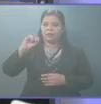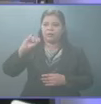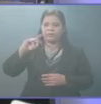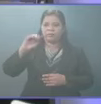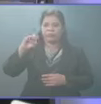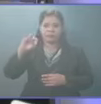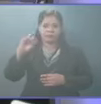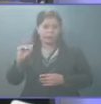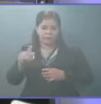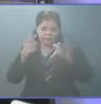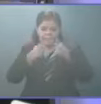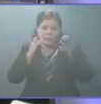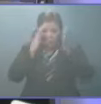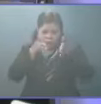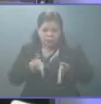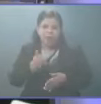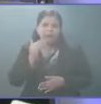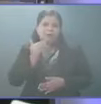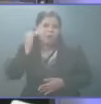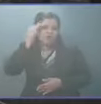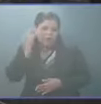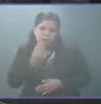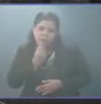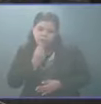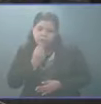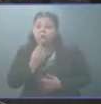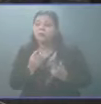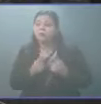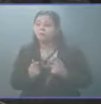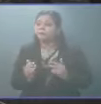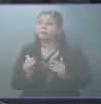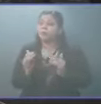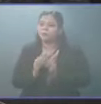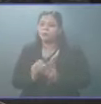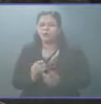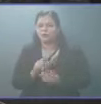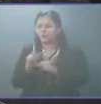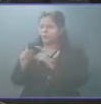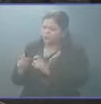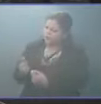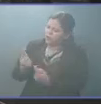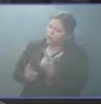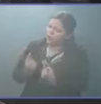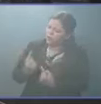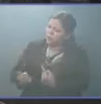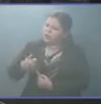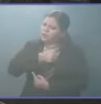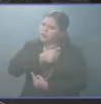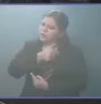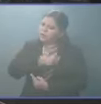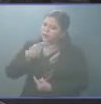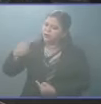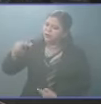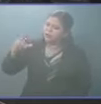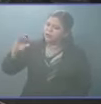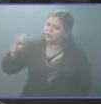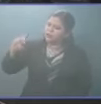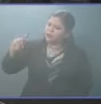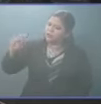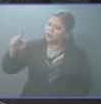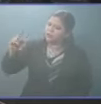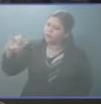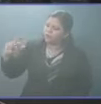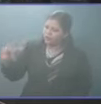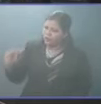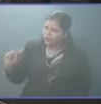geriatría. Entonces, ¿cuál es la función de la gerontología? Fíjese que la función